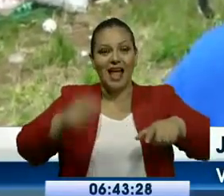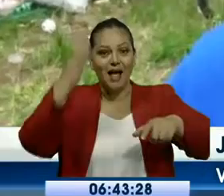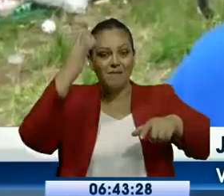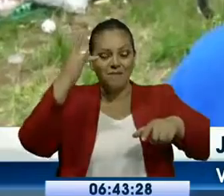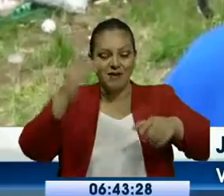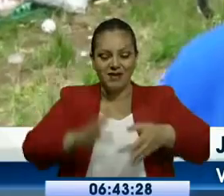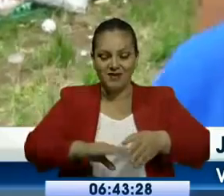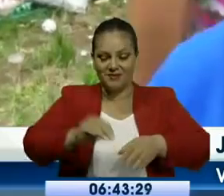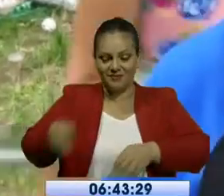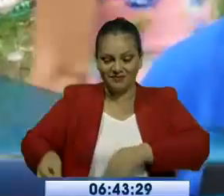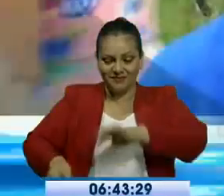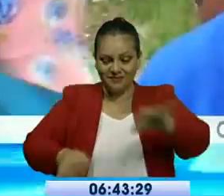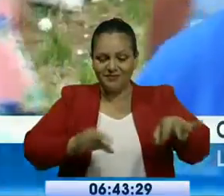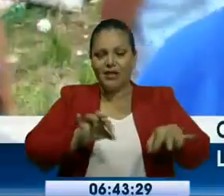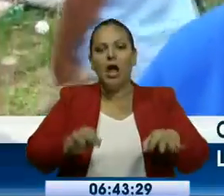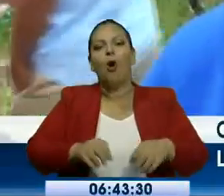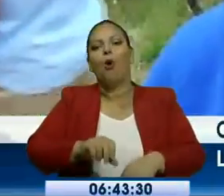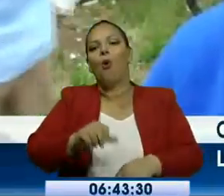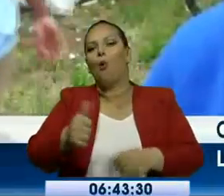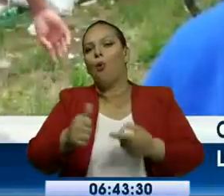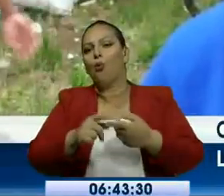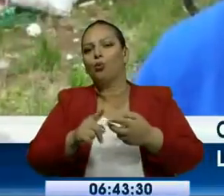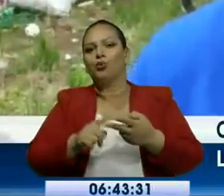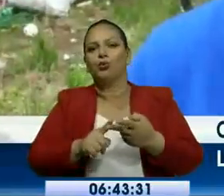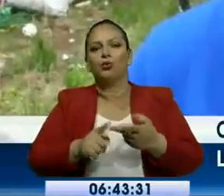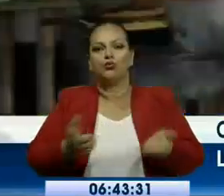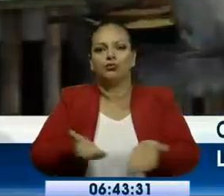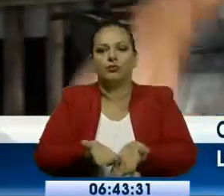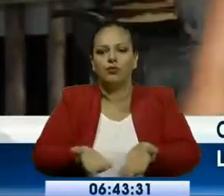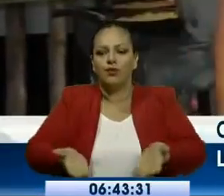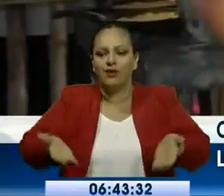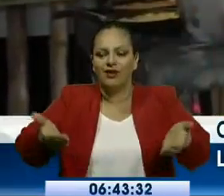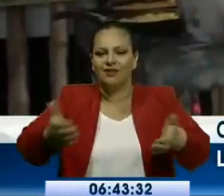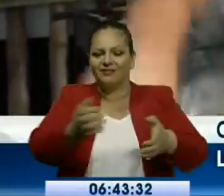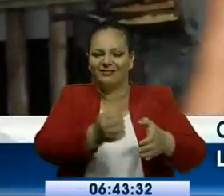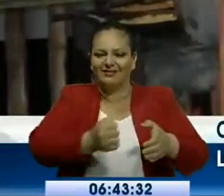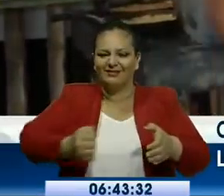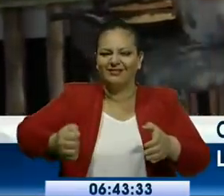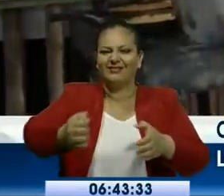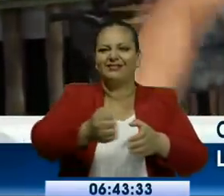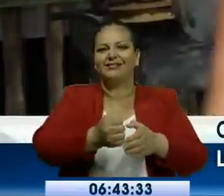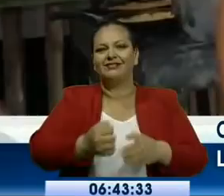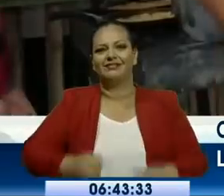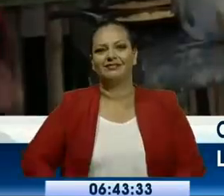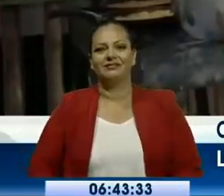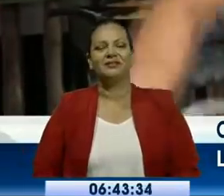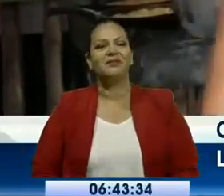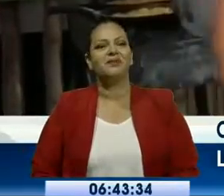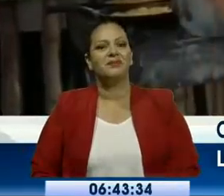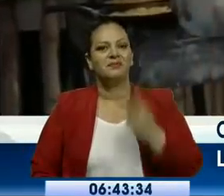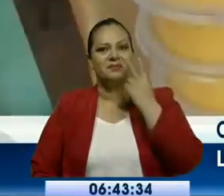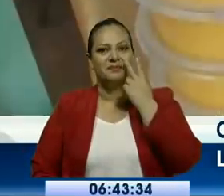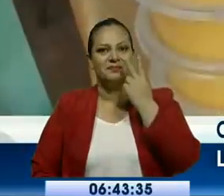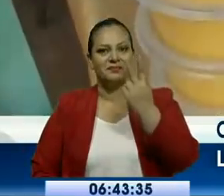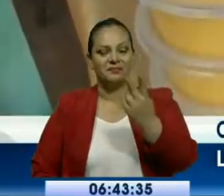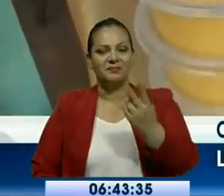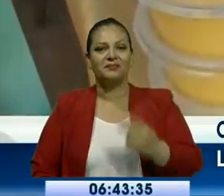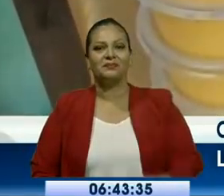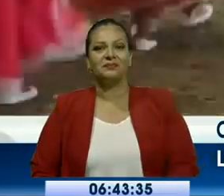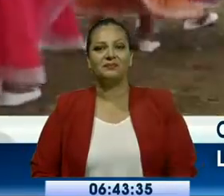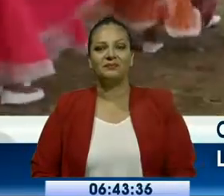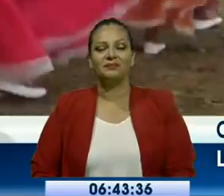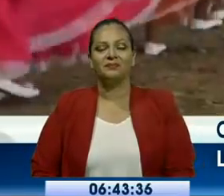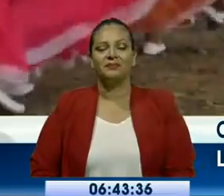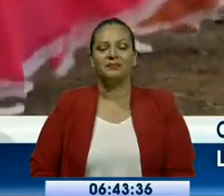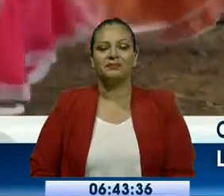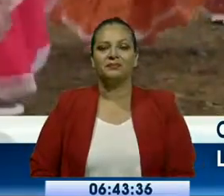hallacas, cazuelas, sango, todo muy rico. La buena alimentación es parte de la identidad del costeño del Ecuador,